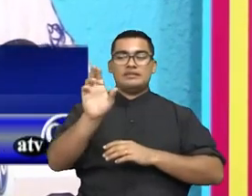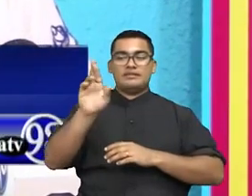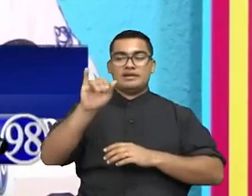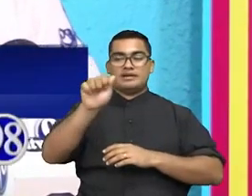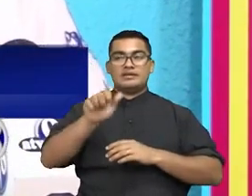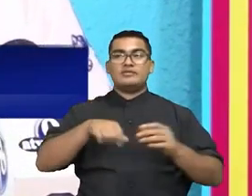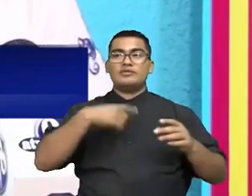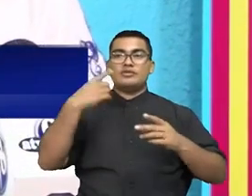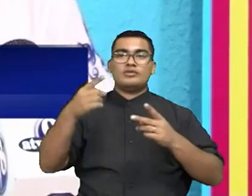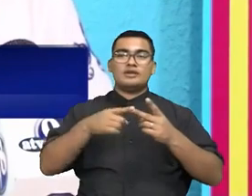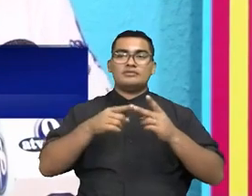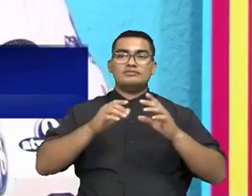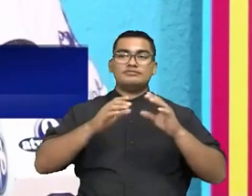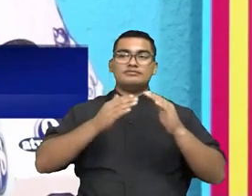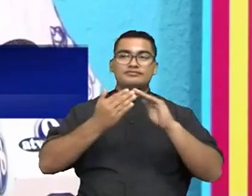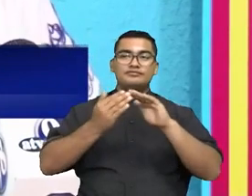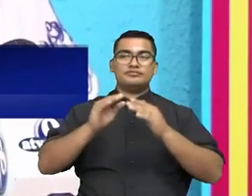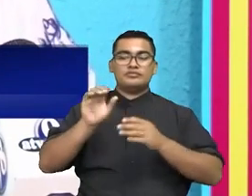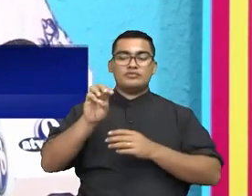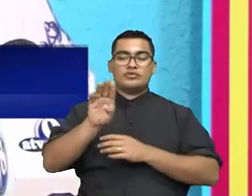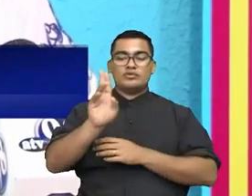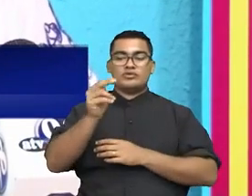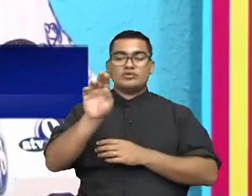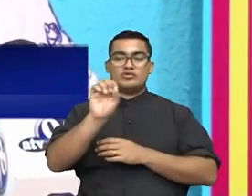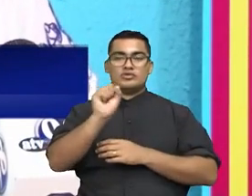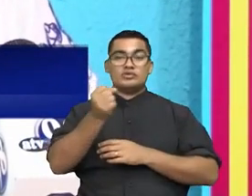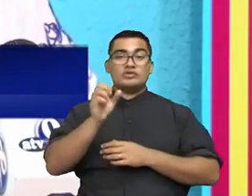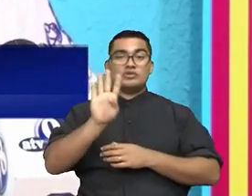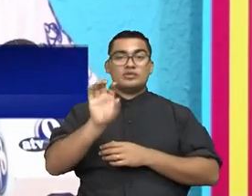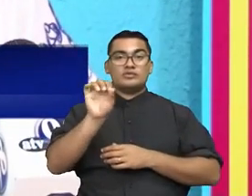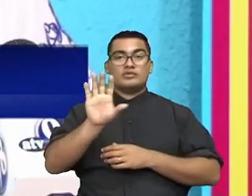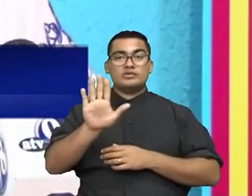una inversión de 4.5 millones de córdobas.